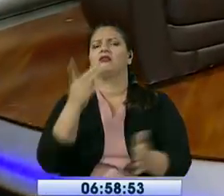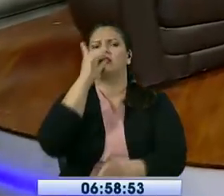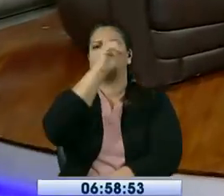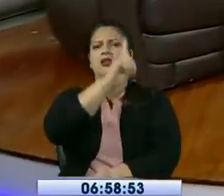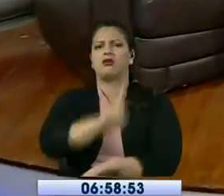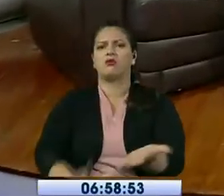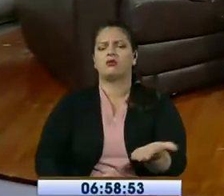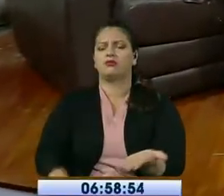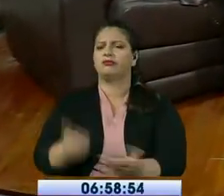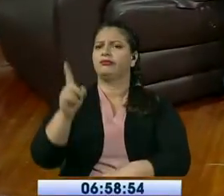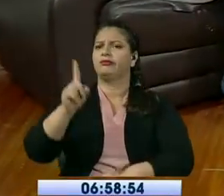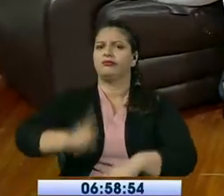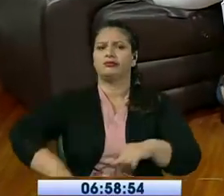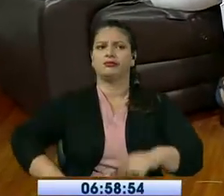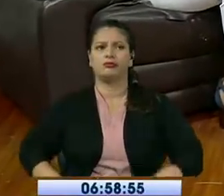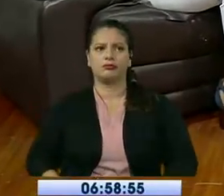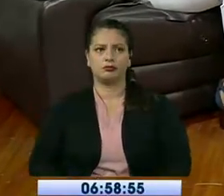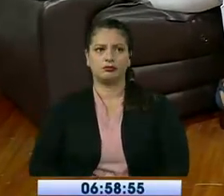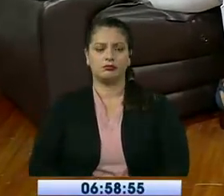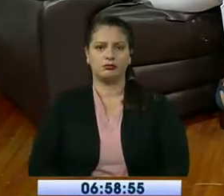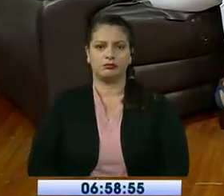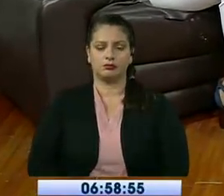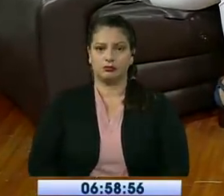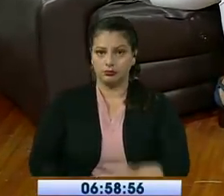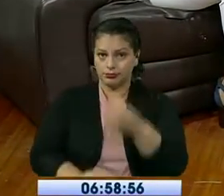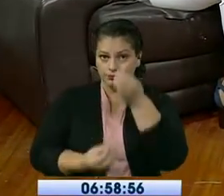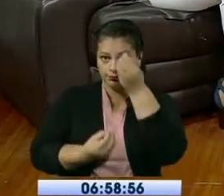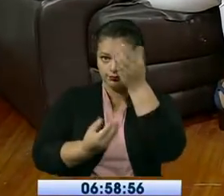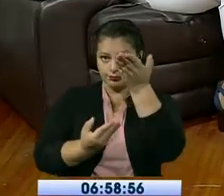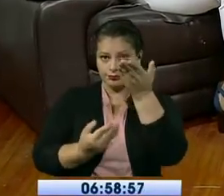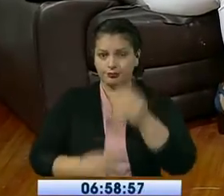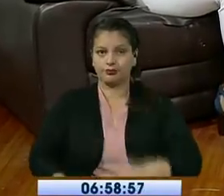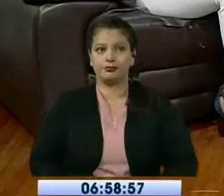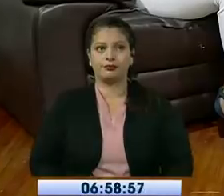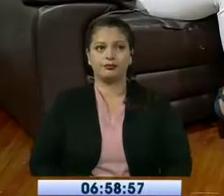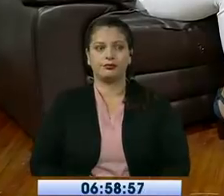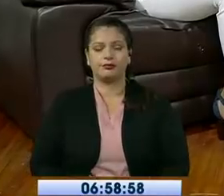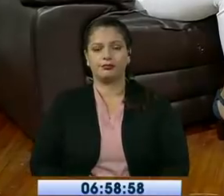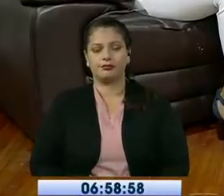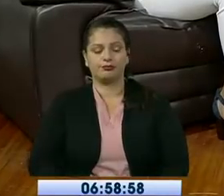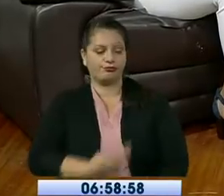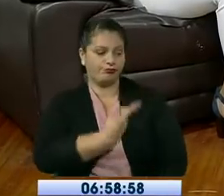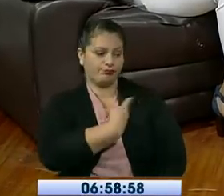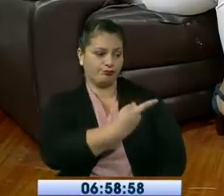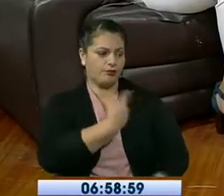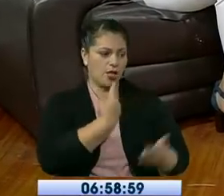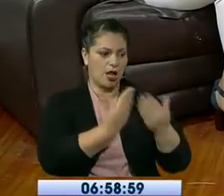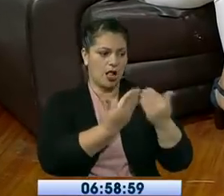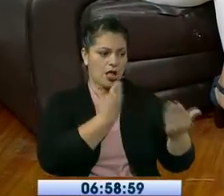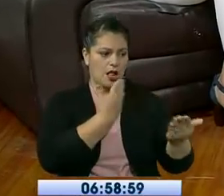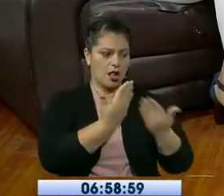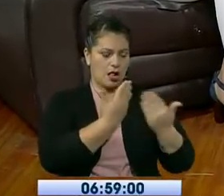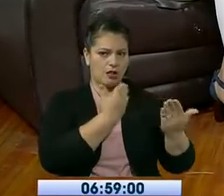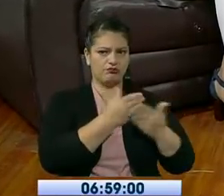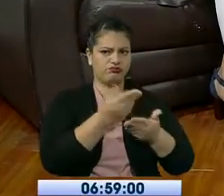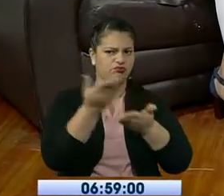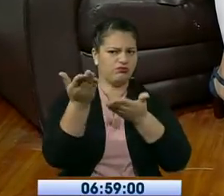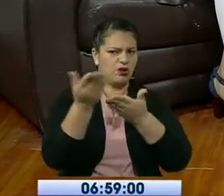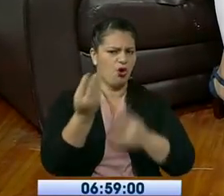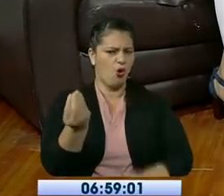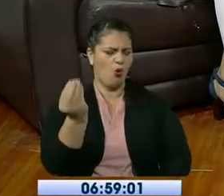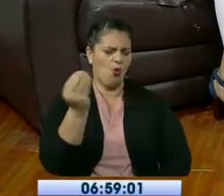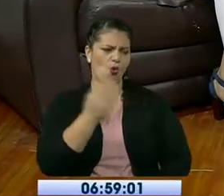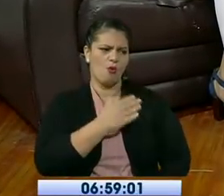Marcela, amigos televidentes, señor productor, si me permite brevemente, y comentábamos aquí junto a mi compañera mientras veíamos la nota periodística, cómo